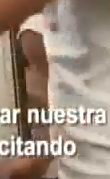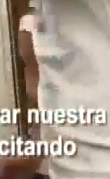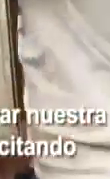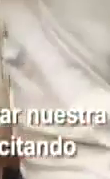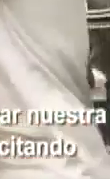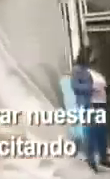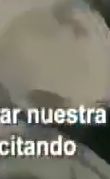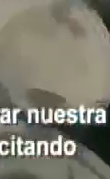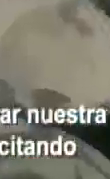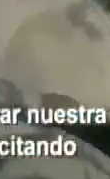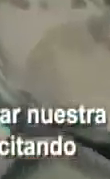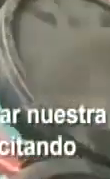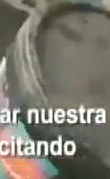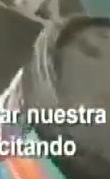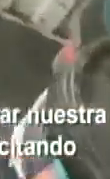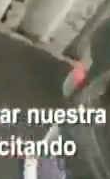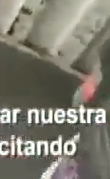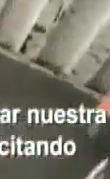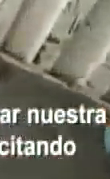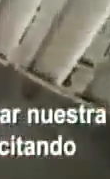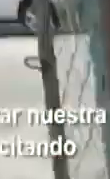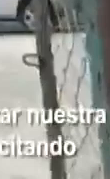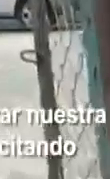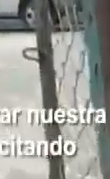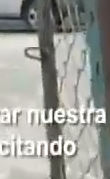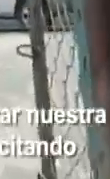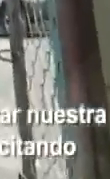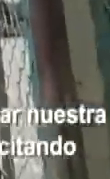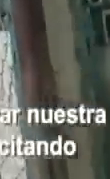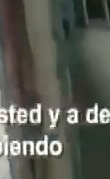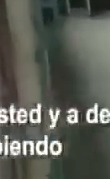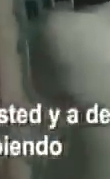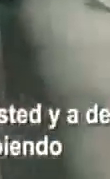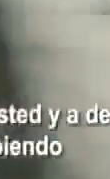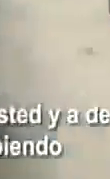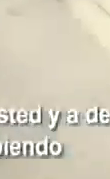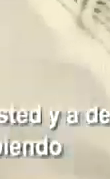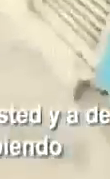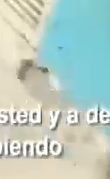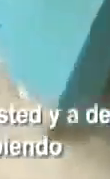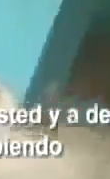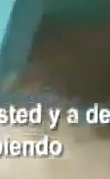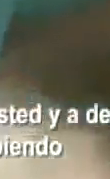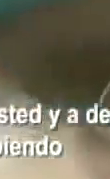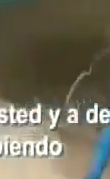nuestra infraestructura, ya que tenemos años solicitando